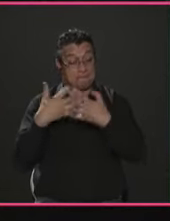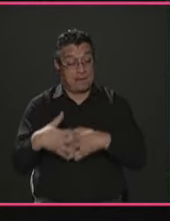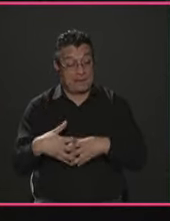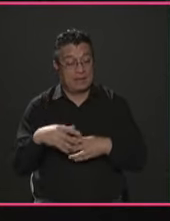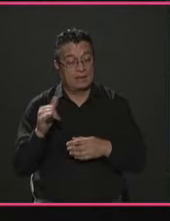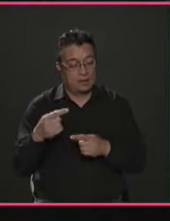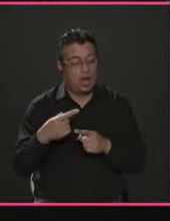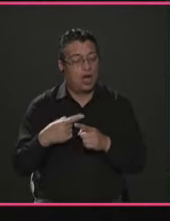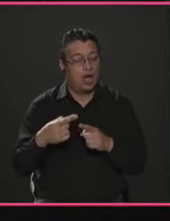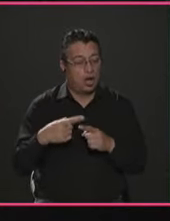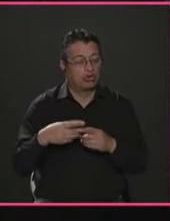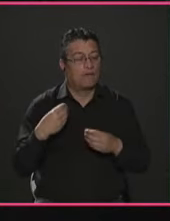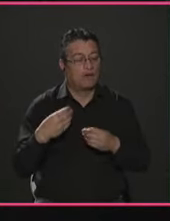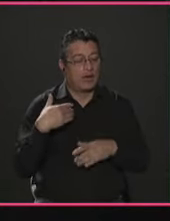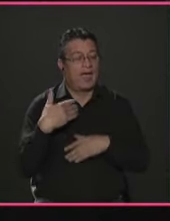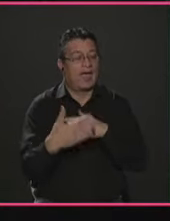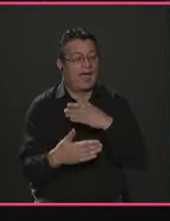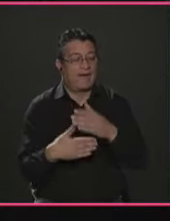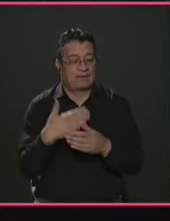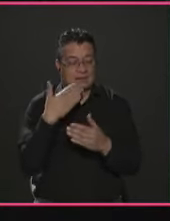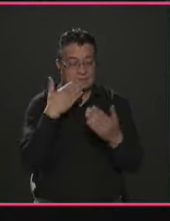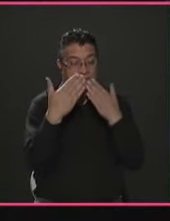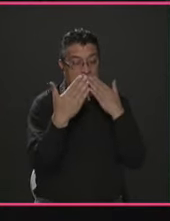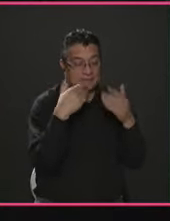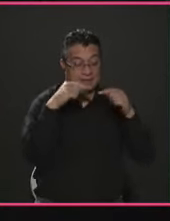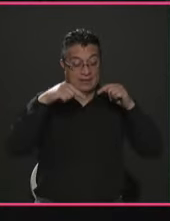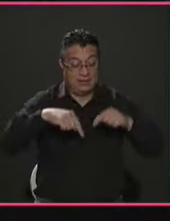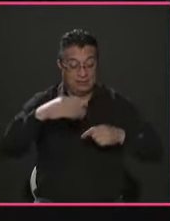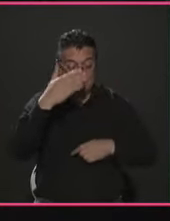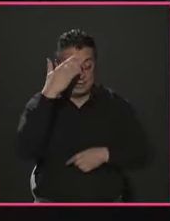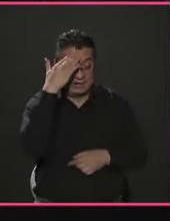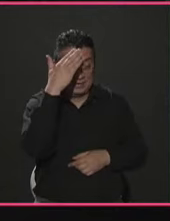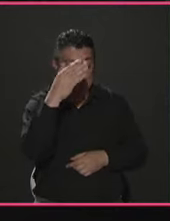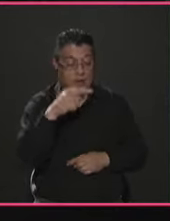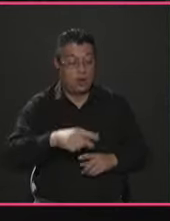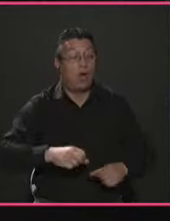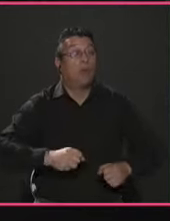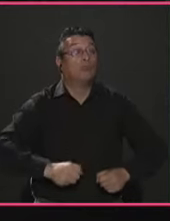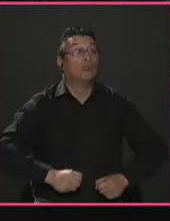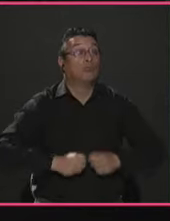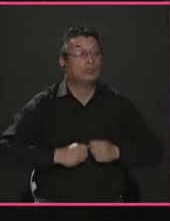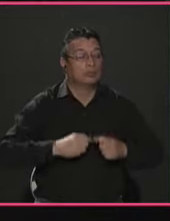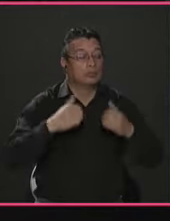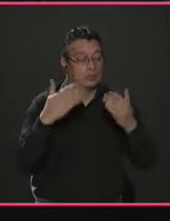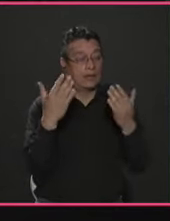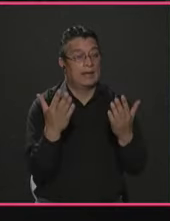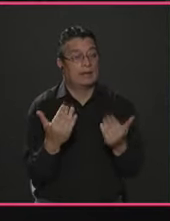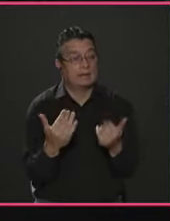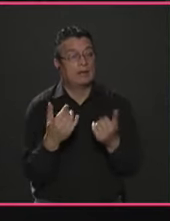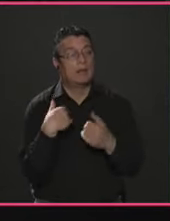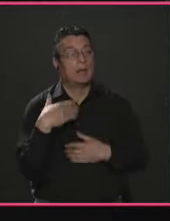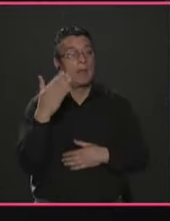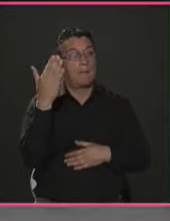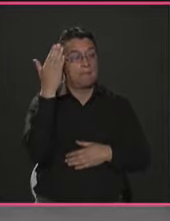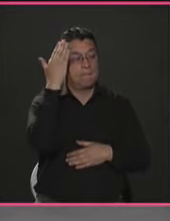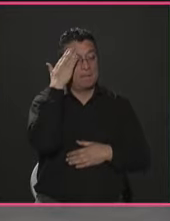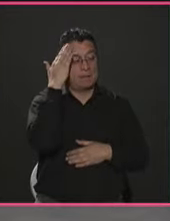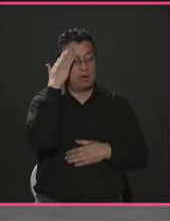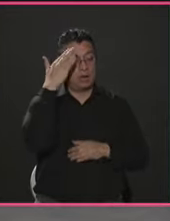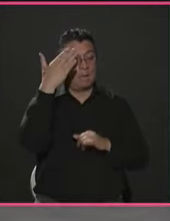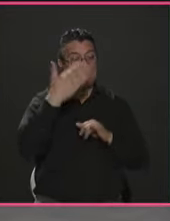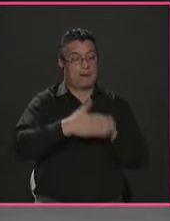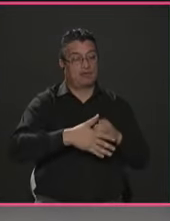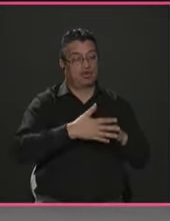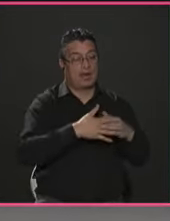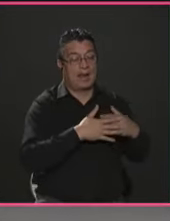es otro de los grandes avances que nos llevaron a hablar de esto hoy en día tiene una capacidad que es necesario que tengan memoria a largo